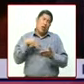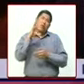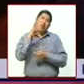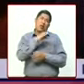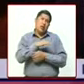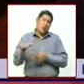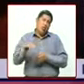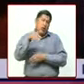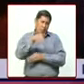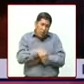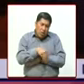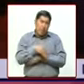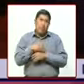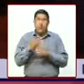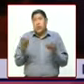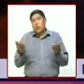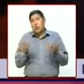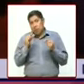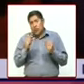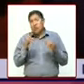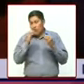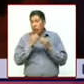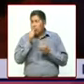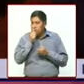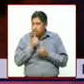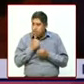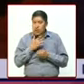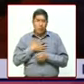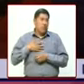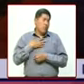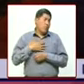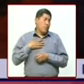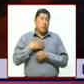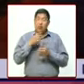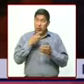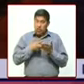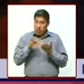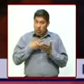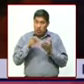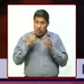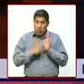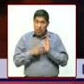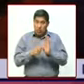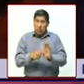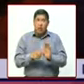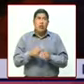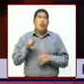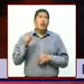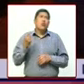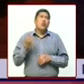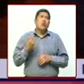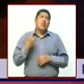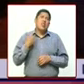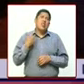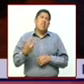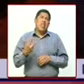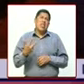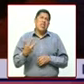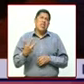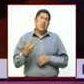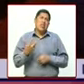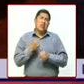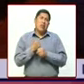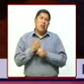y media también, entonces un poquito más de tolerancia con ellos. Y evidentemente lo que tú estás mostrando, solamente 3 mesas de 7